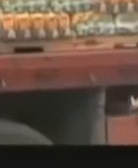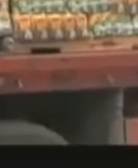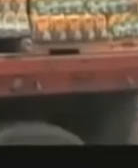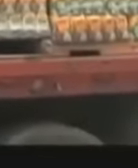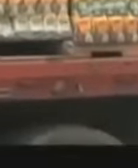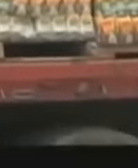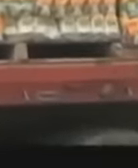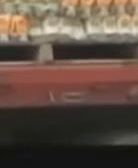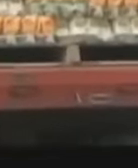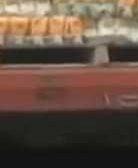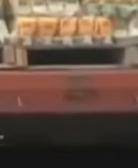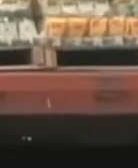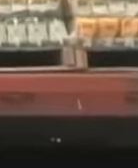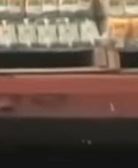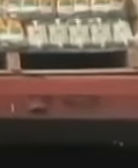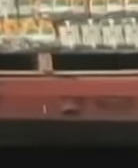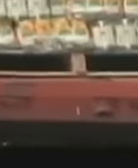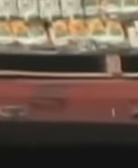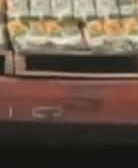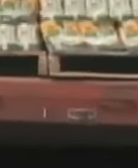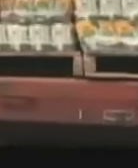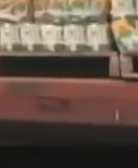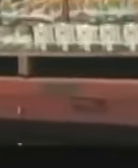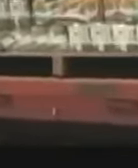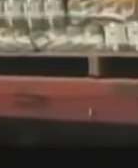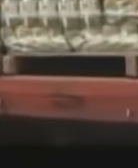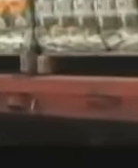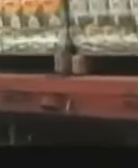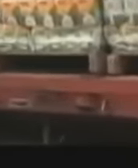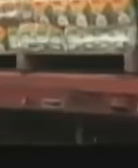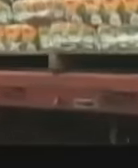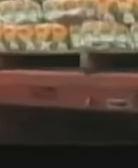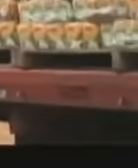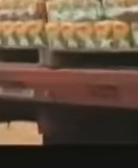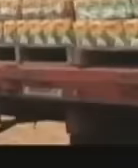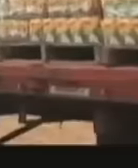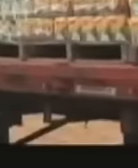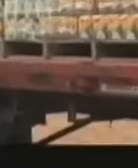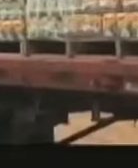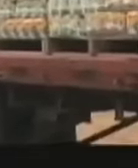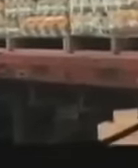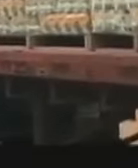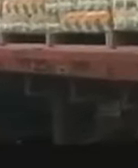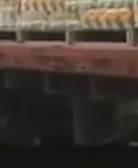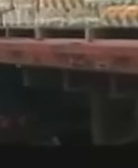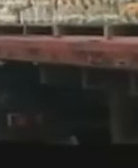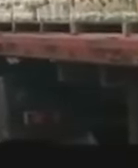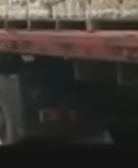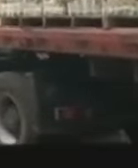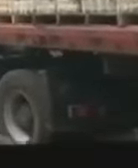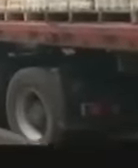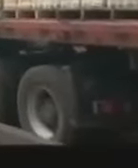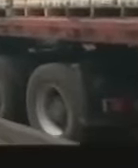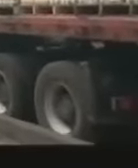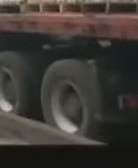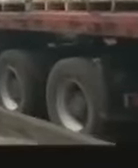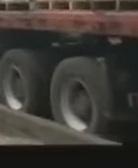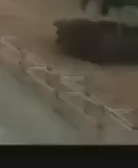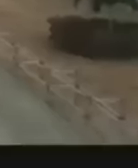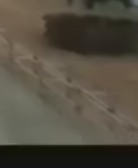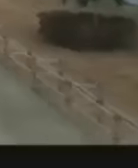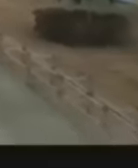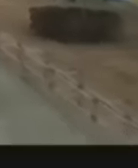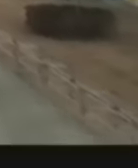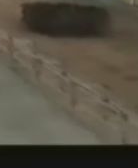jefe de estado, un encuentro en el que participan 39 empresas de todo el país, inventivas de producción y